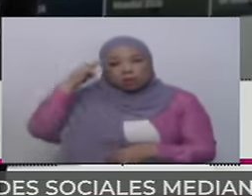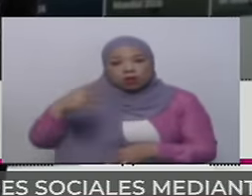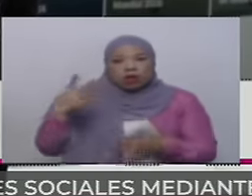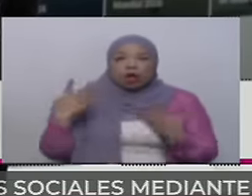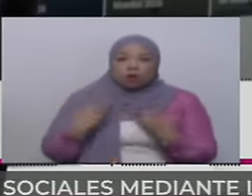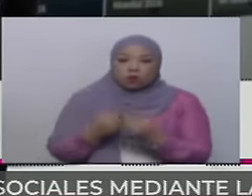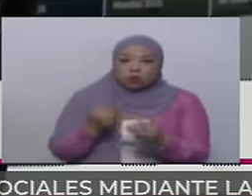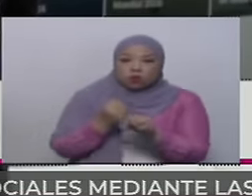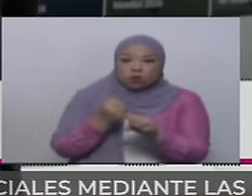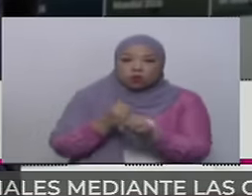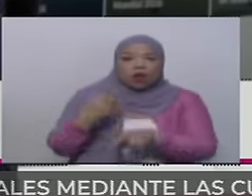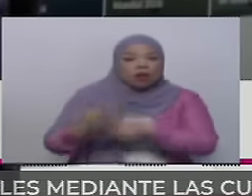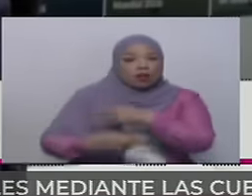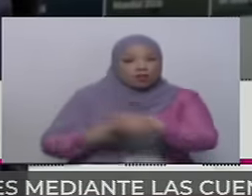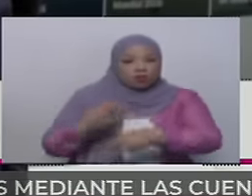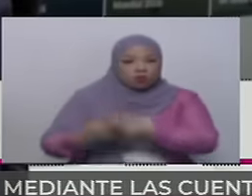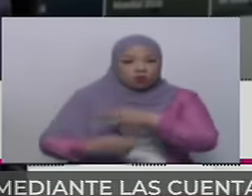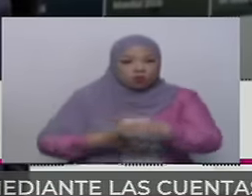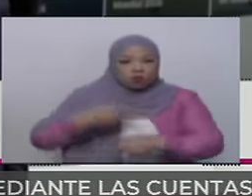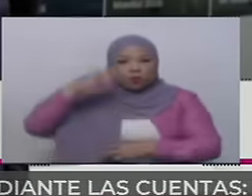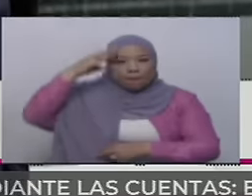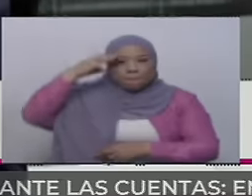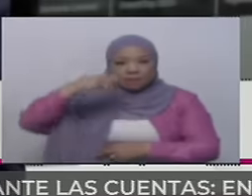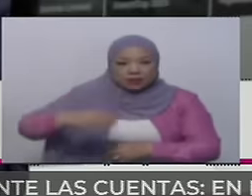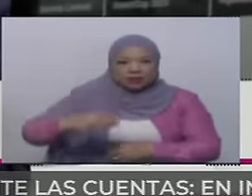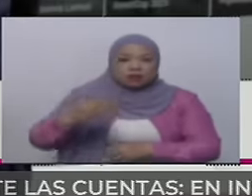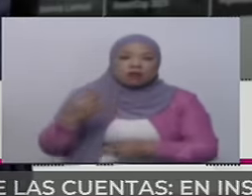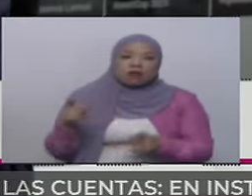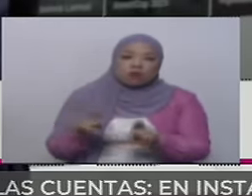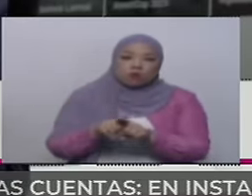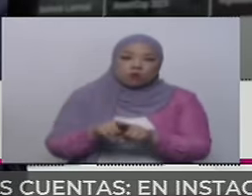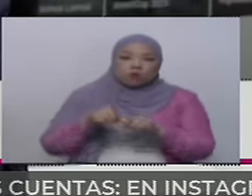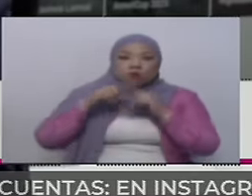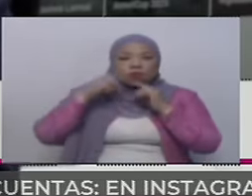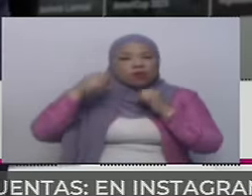acompaña de la revolución, y de esta batalla vamos a salir bien librados.